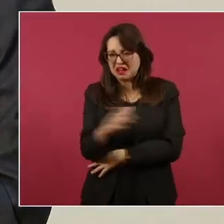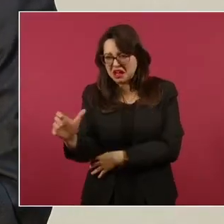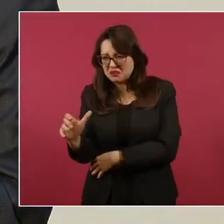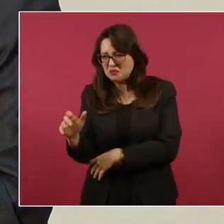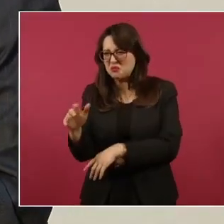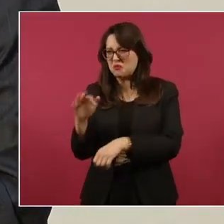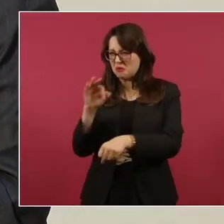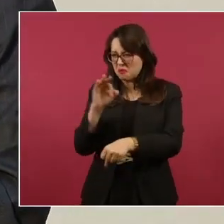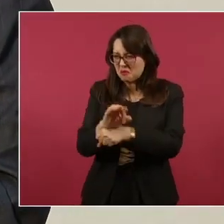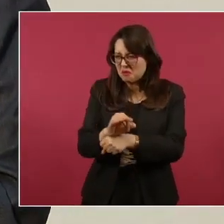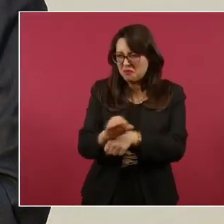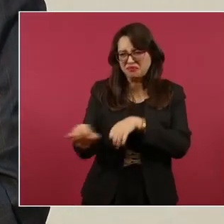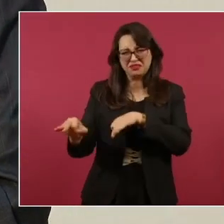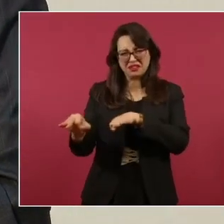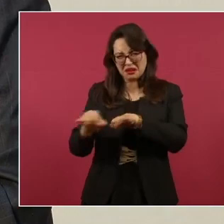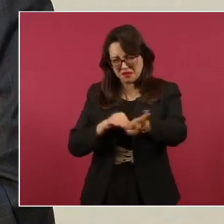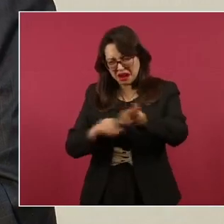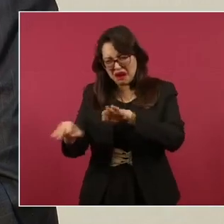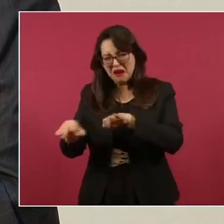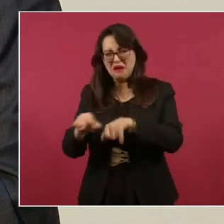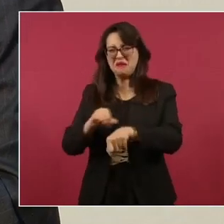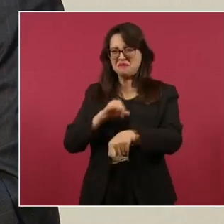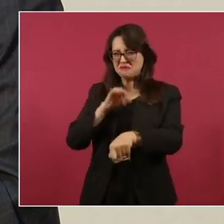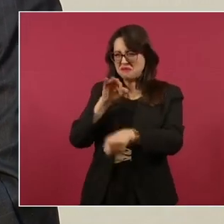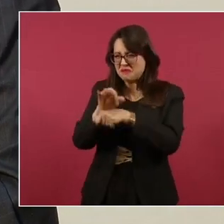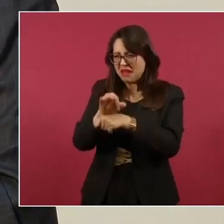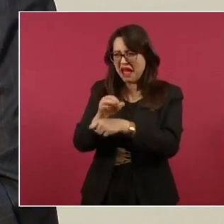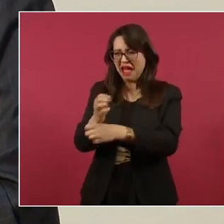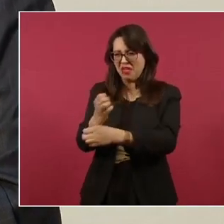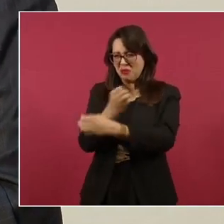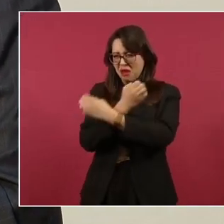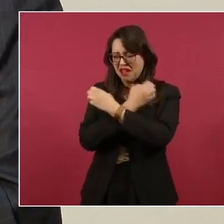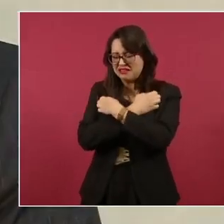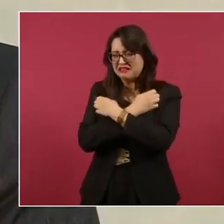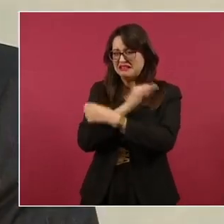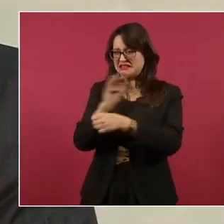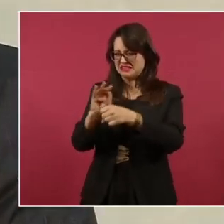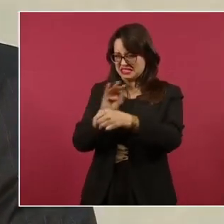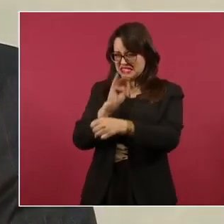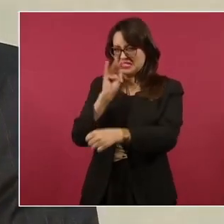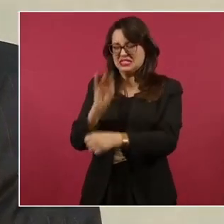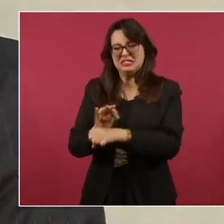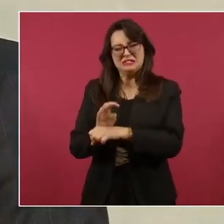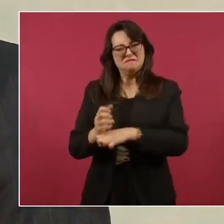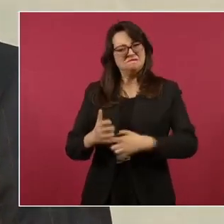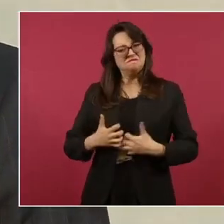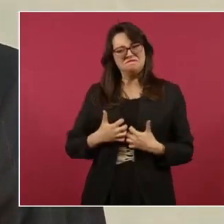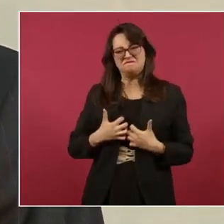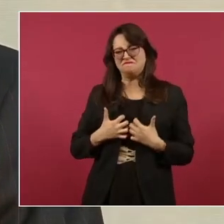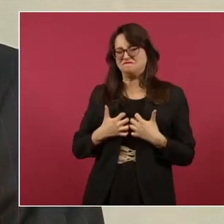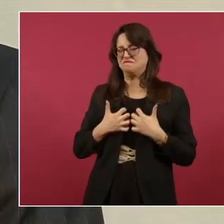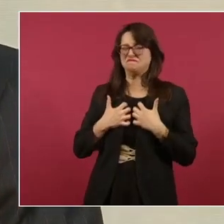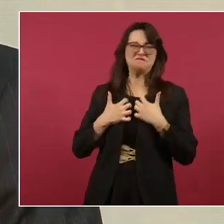laboral y educativa del general Cárdenas. En este